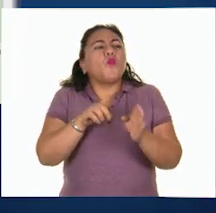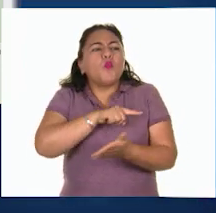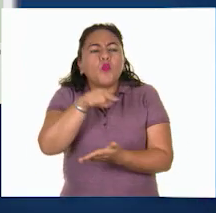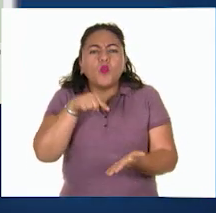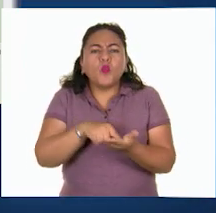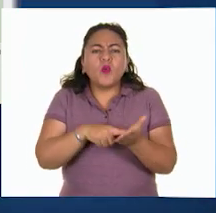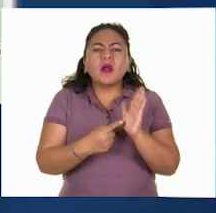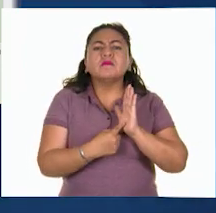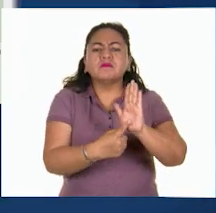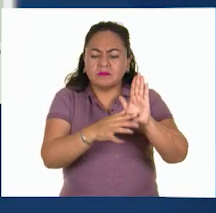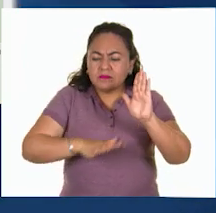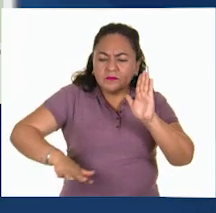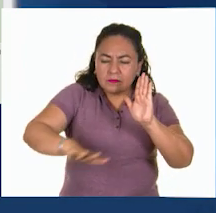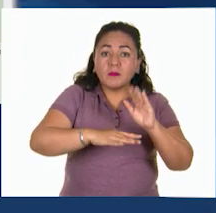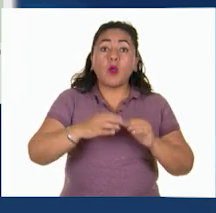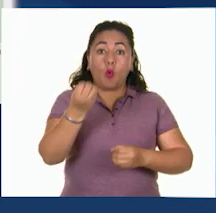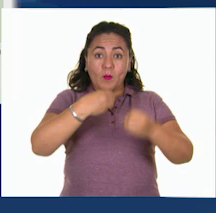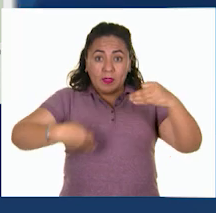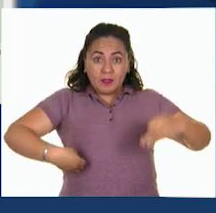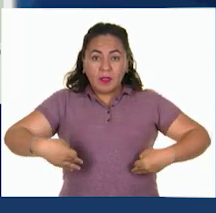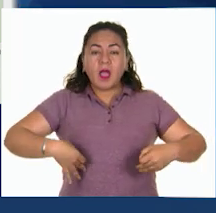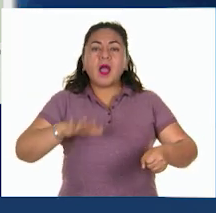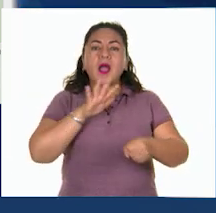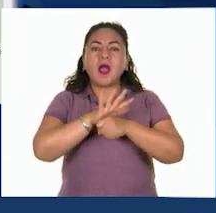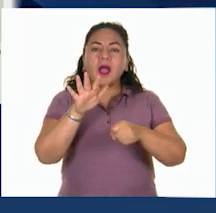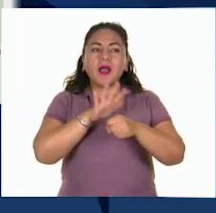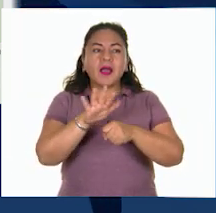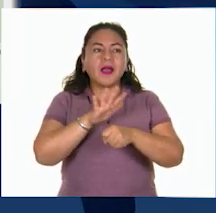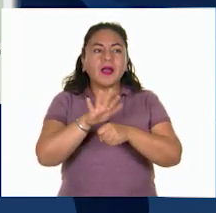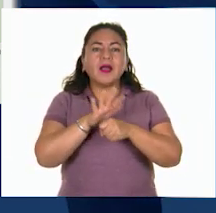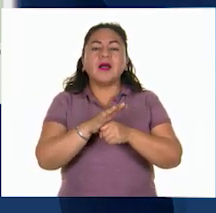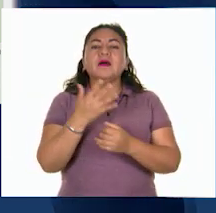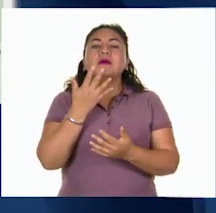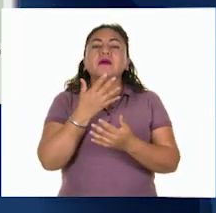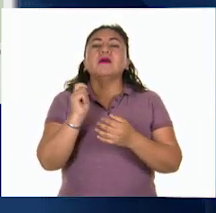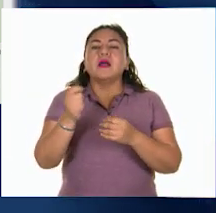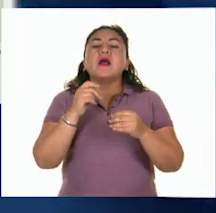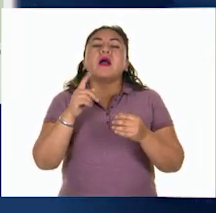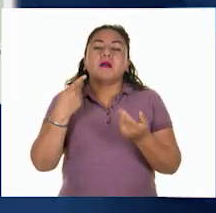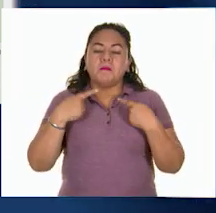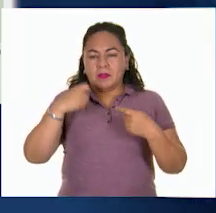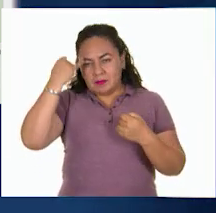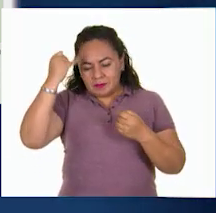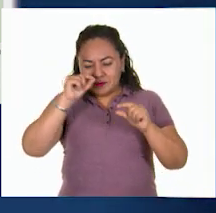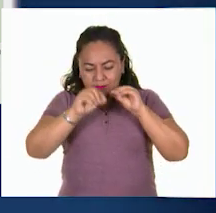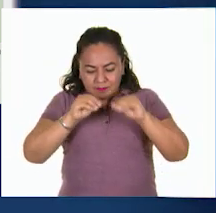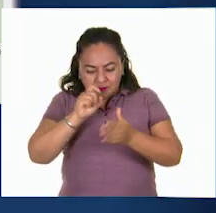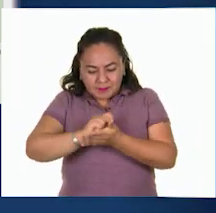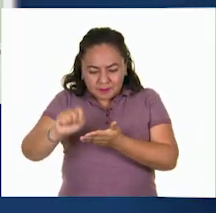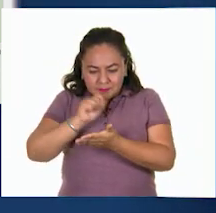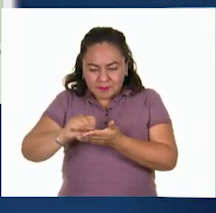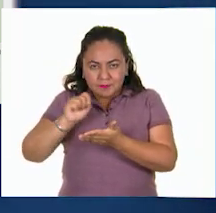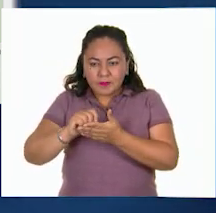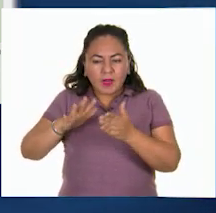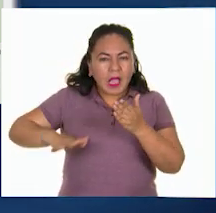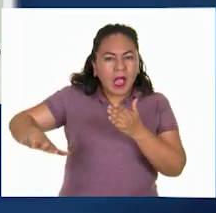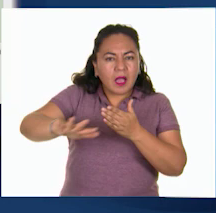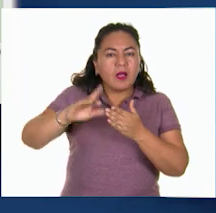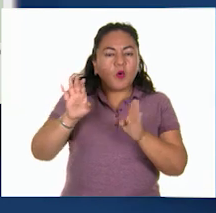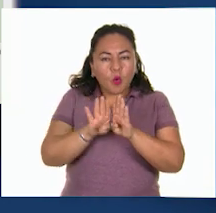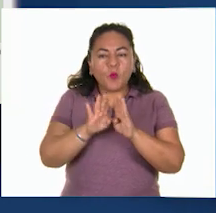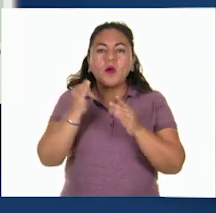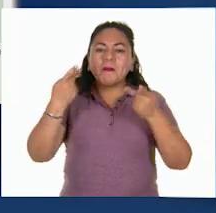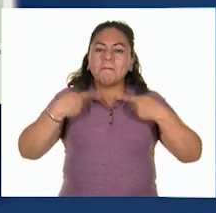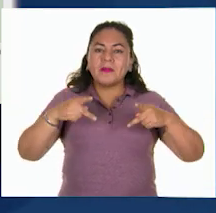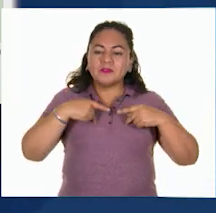hechos? En la obra de teatro, mediante las descripciones hechas por el autor en las acotaciones y por los personajes por medio de